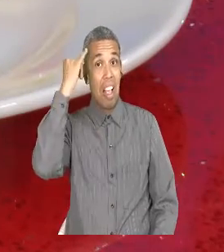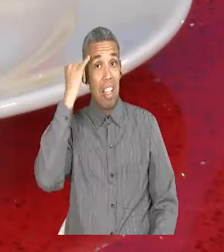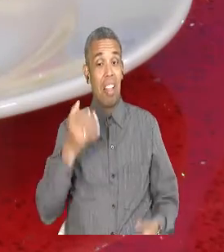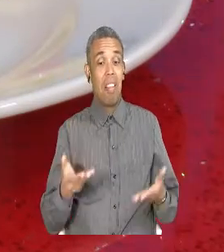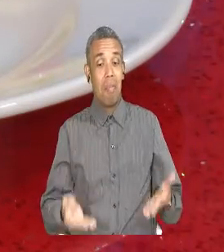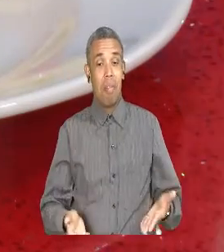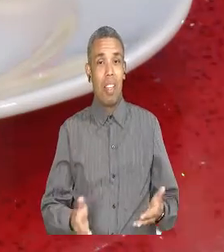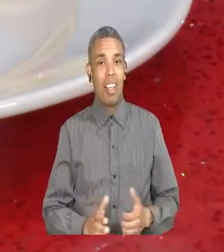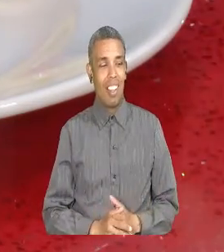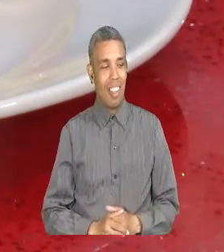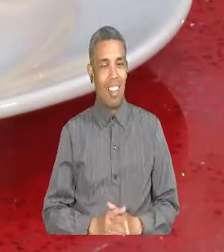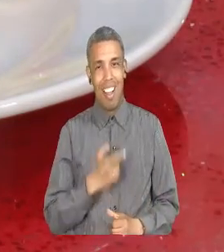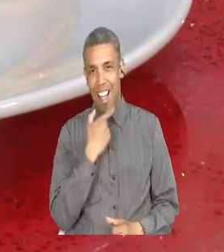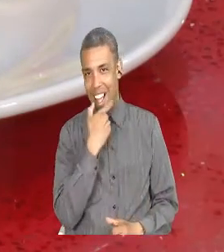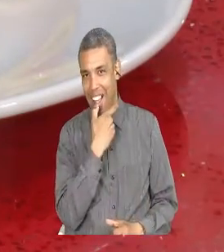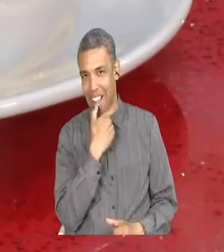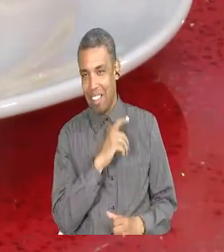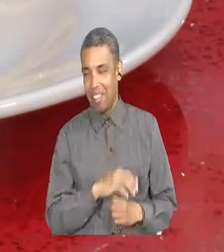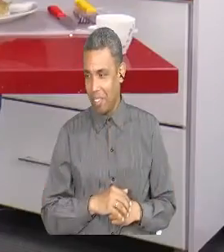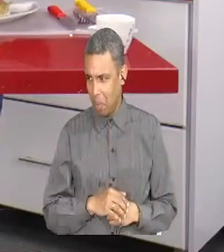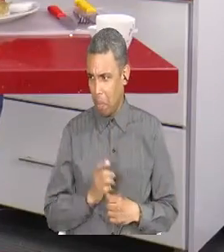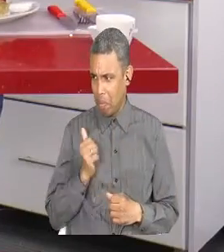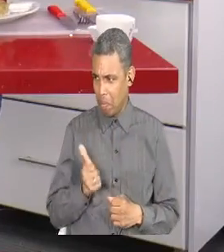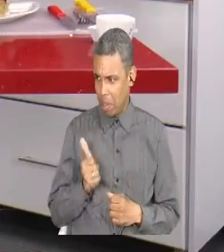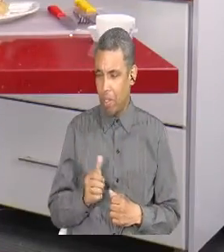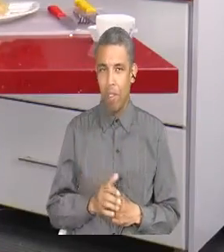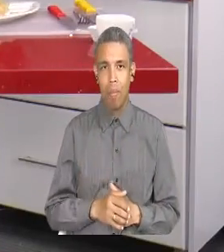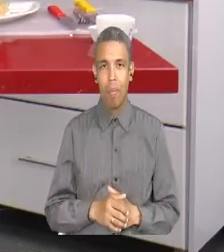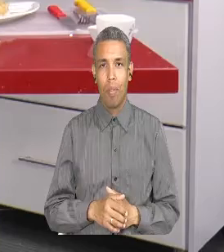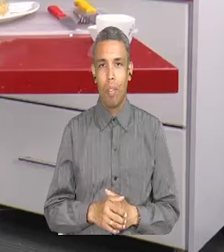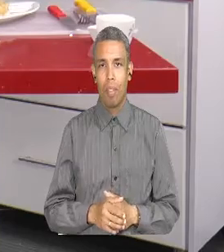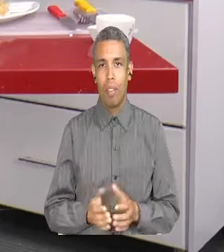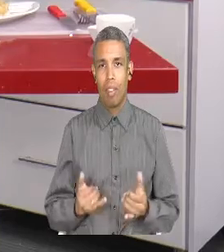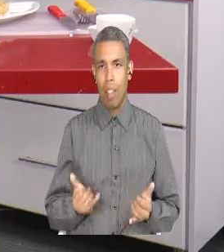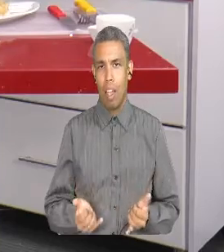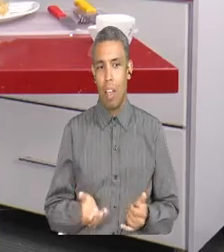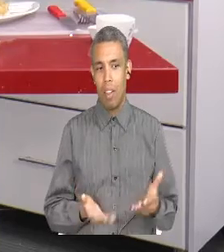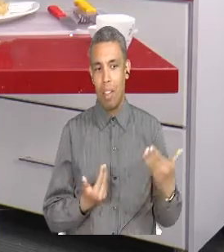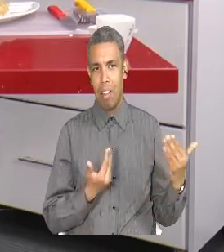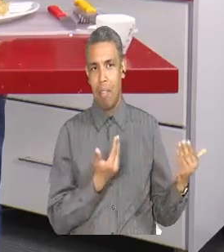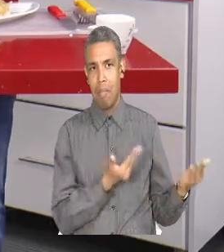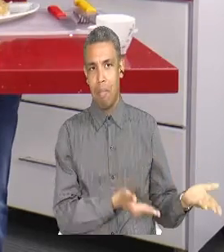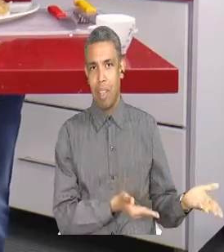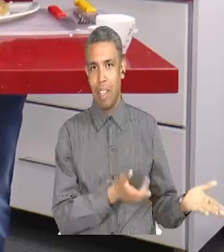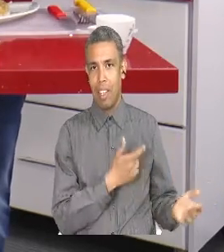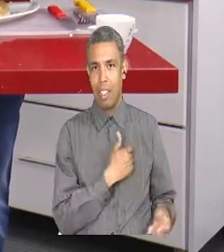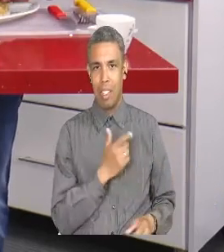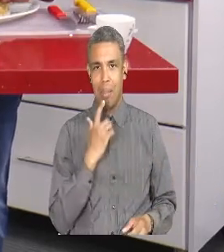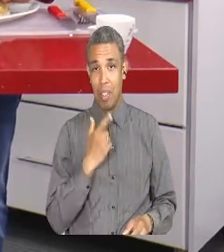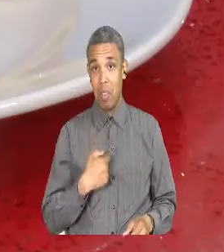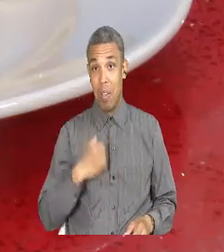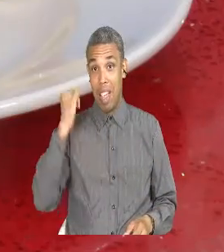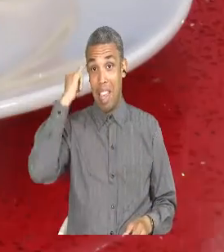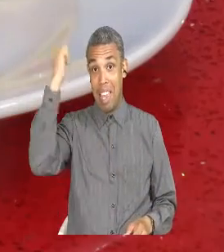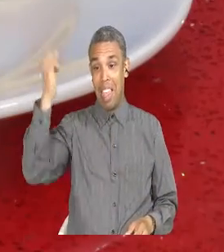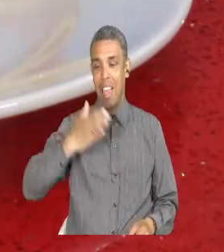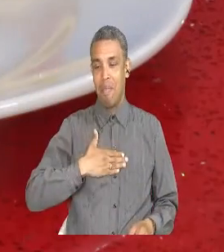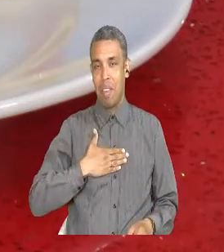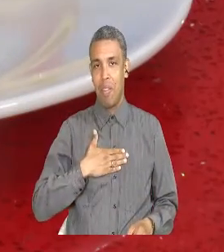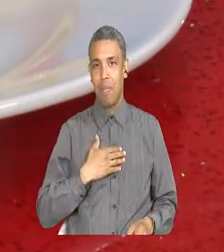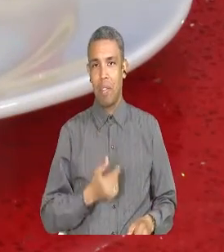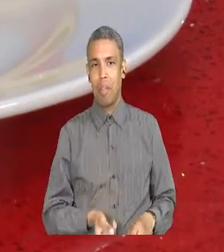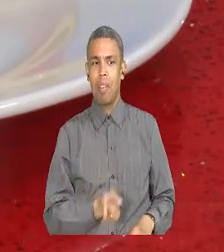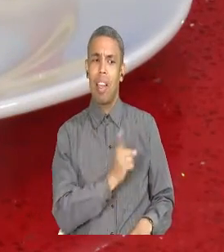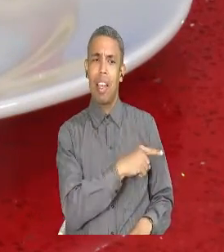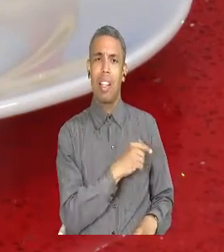Quedó bien. Ahora vamos a ver cómo me sorprende Sergio con su ensamble. Sergio y Wilson siempre me dan jaque mate, caramba. No,